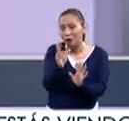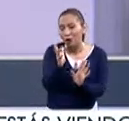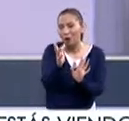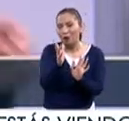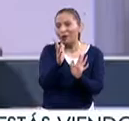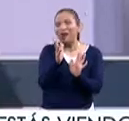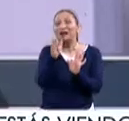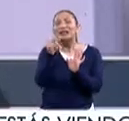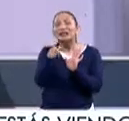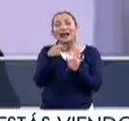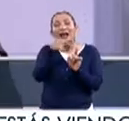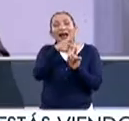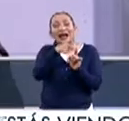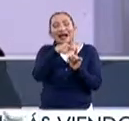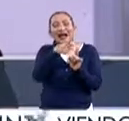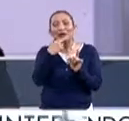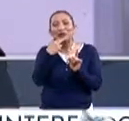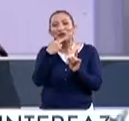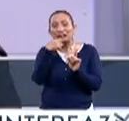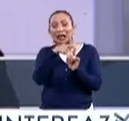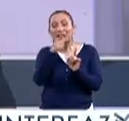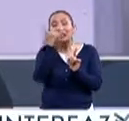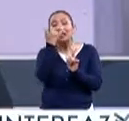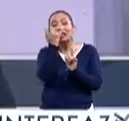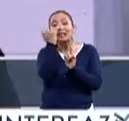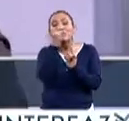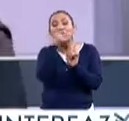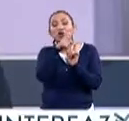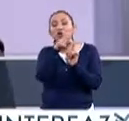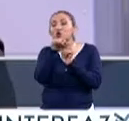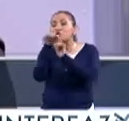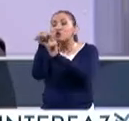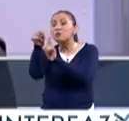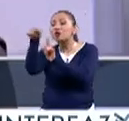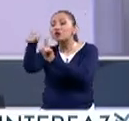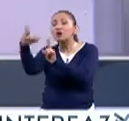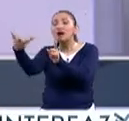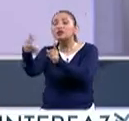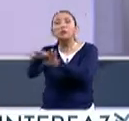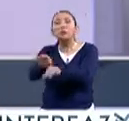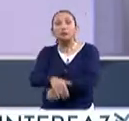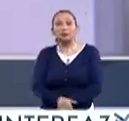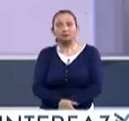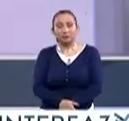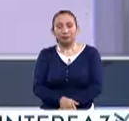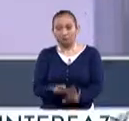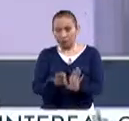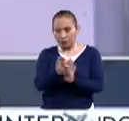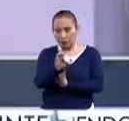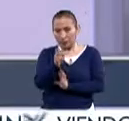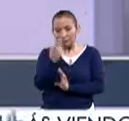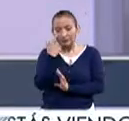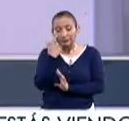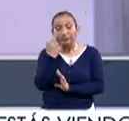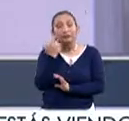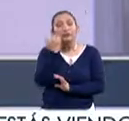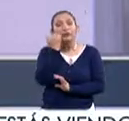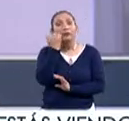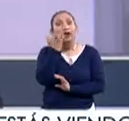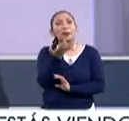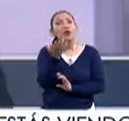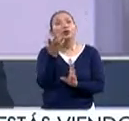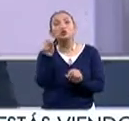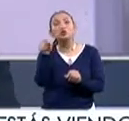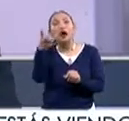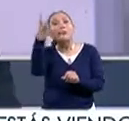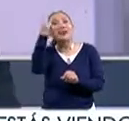3º pero utilizando el idioma como vehículo de aprendizaje es decir aquí queremos que